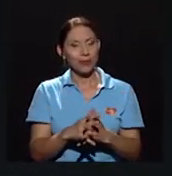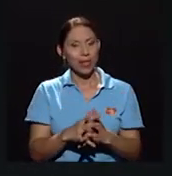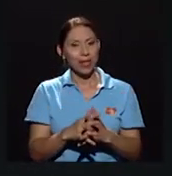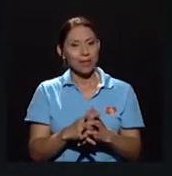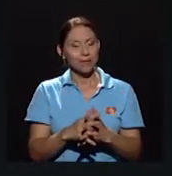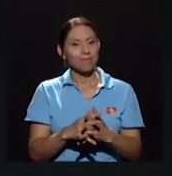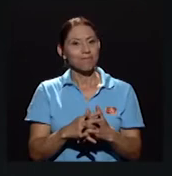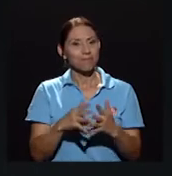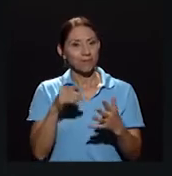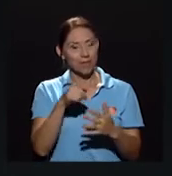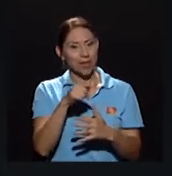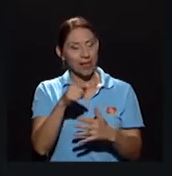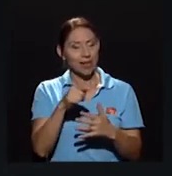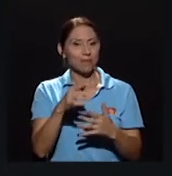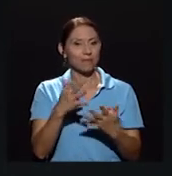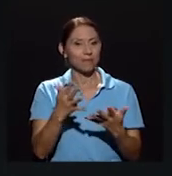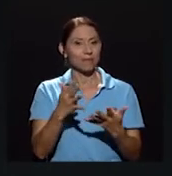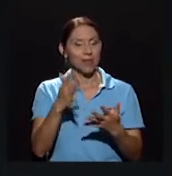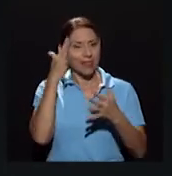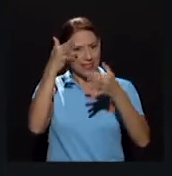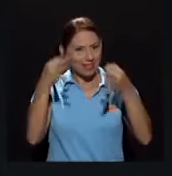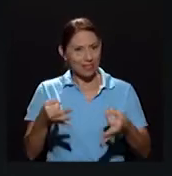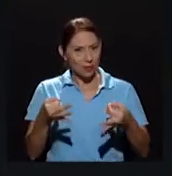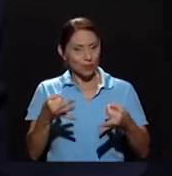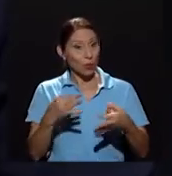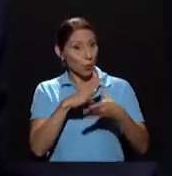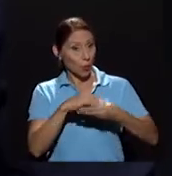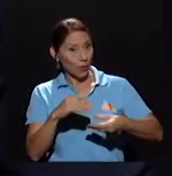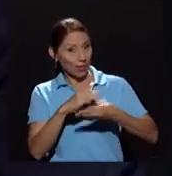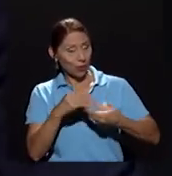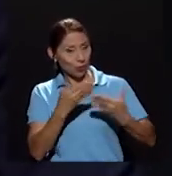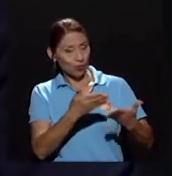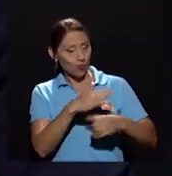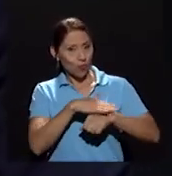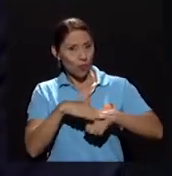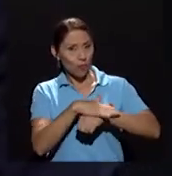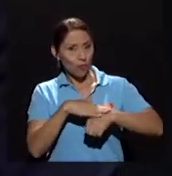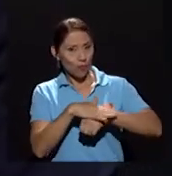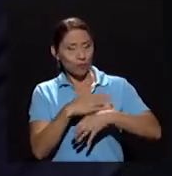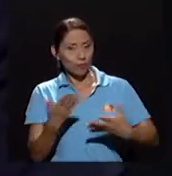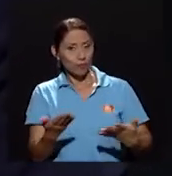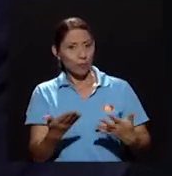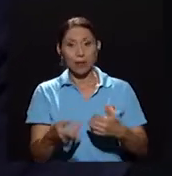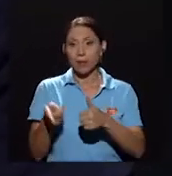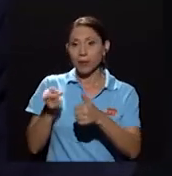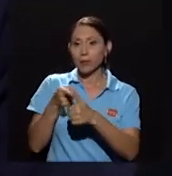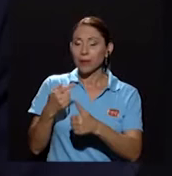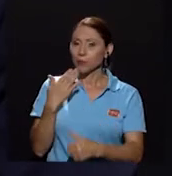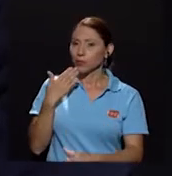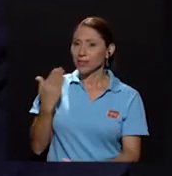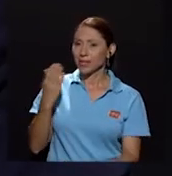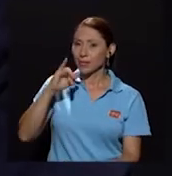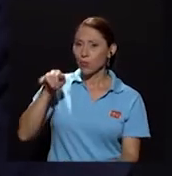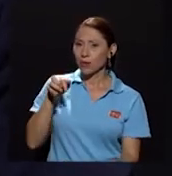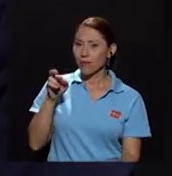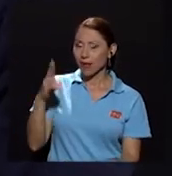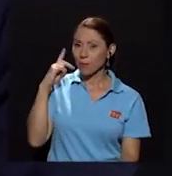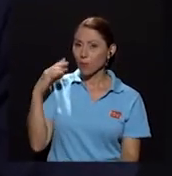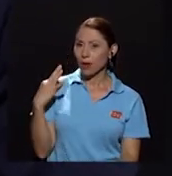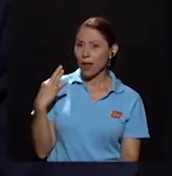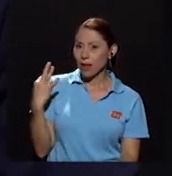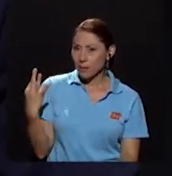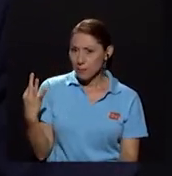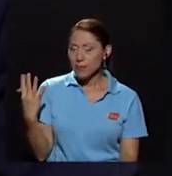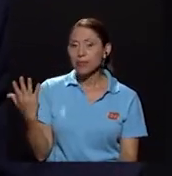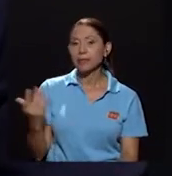el referéndum cuéntenos por favor bueno primero que todo muchas gracias a rafael por la invitación